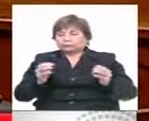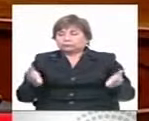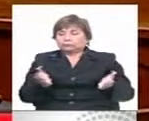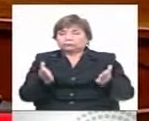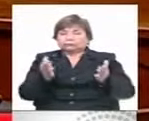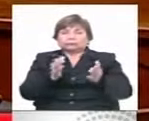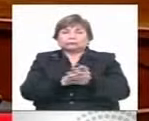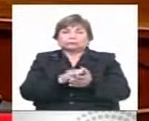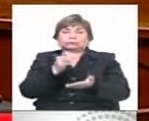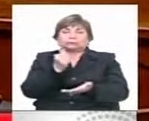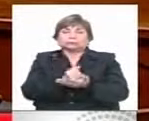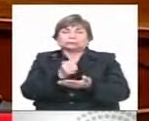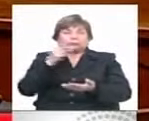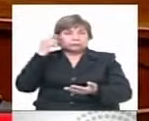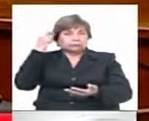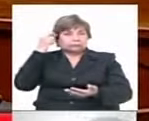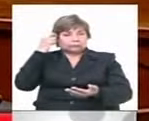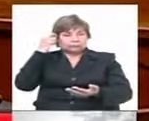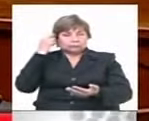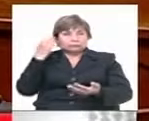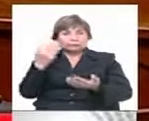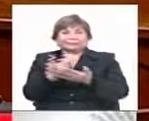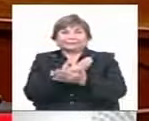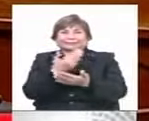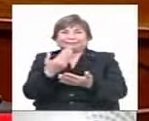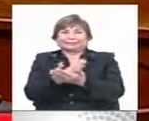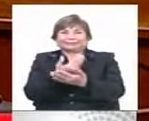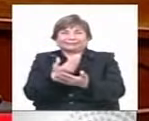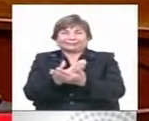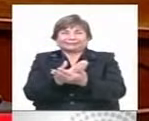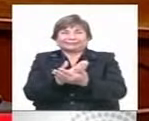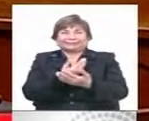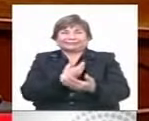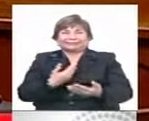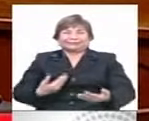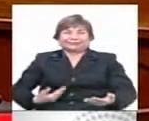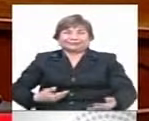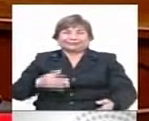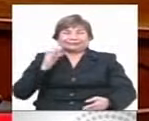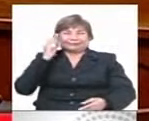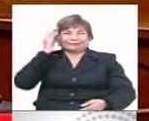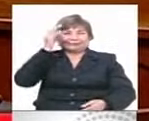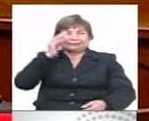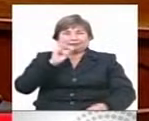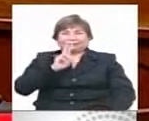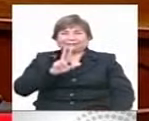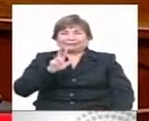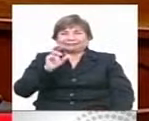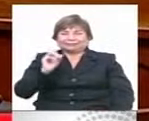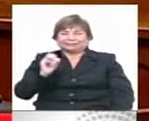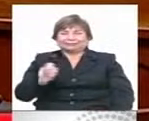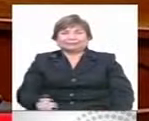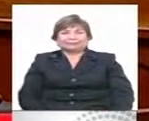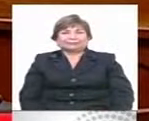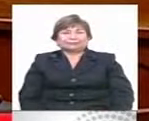la aprobación de la Política Nacional de Modernización de la Gestión Pública al 2030, con enfoque territorial, lo cual